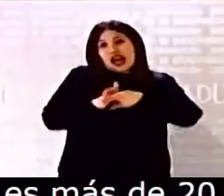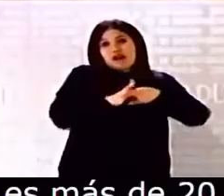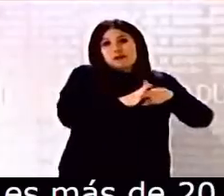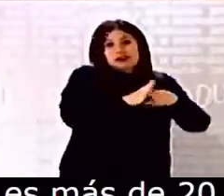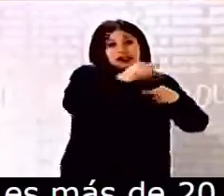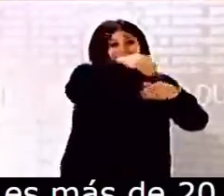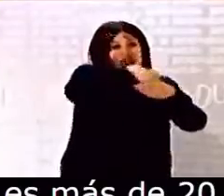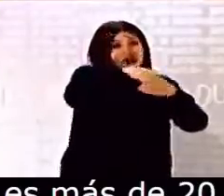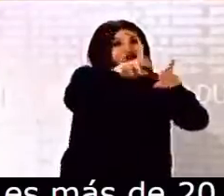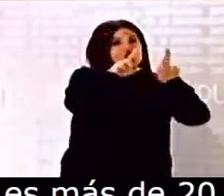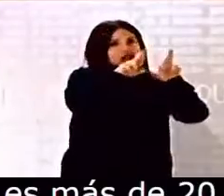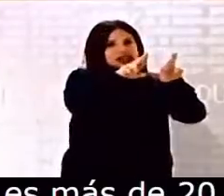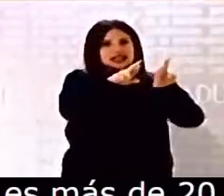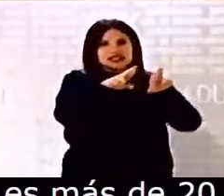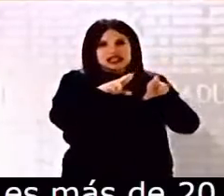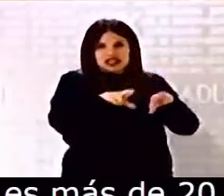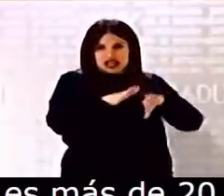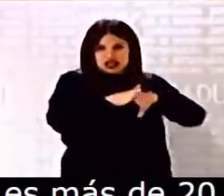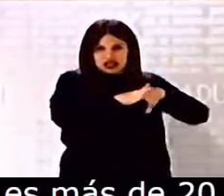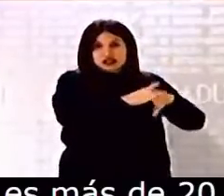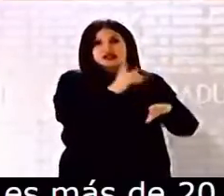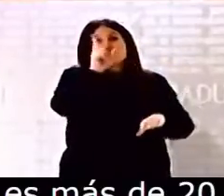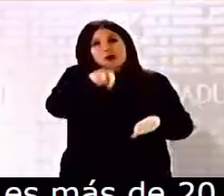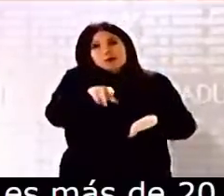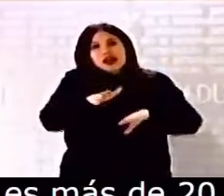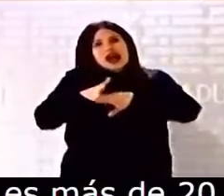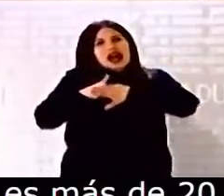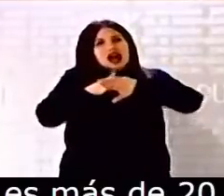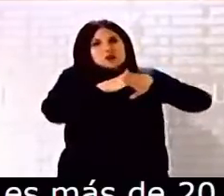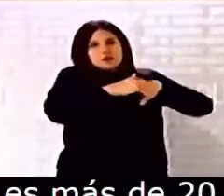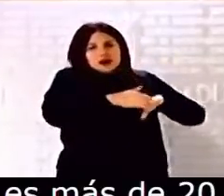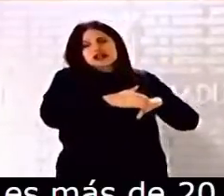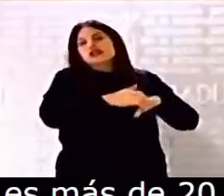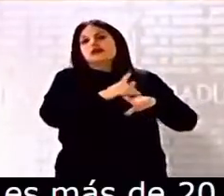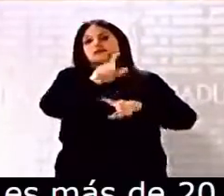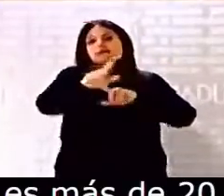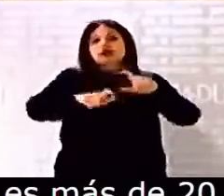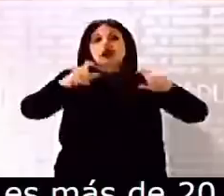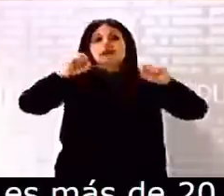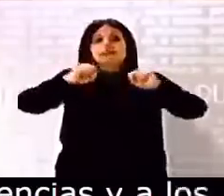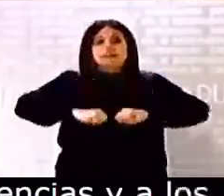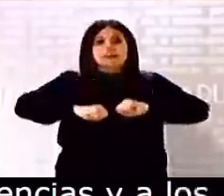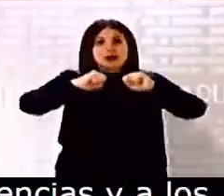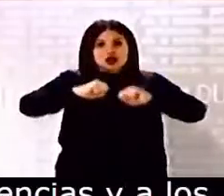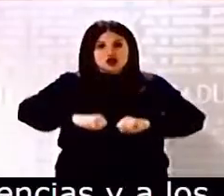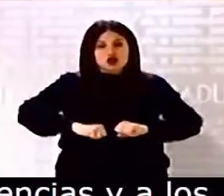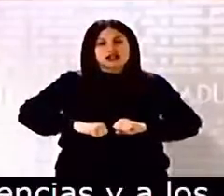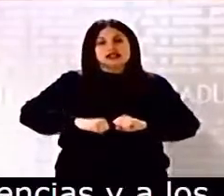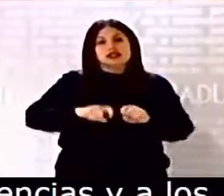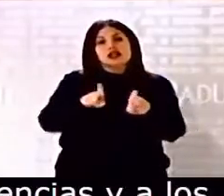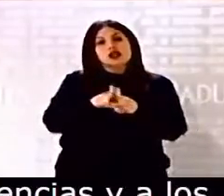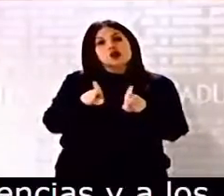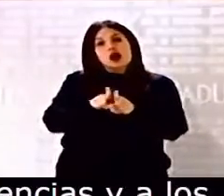en las residencias y excluyendo a todos los mayores que han sido